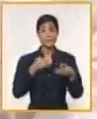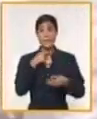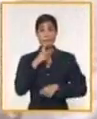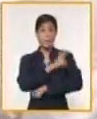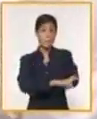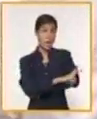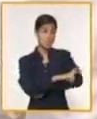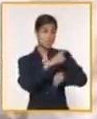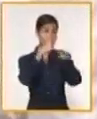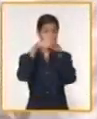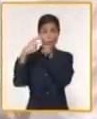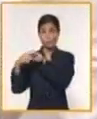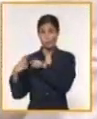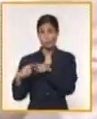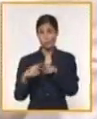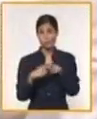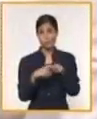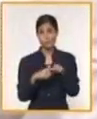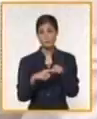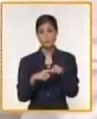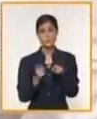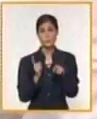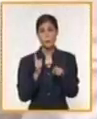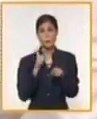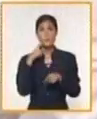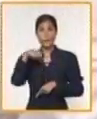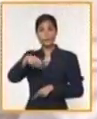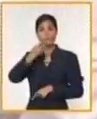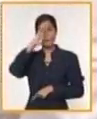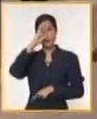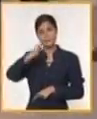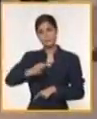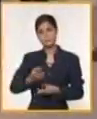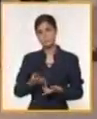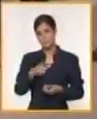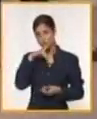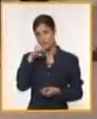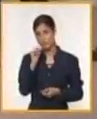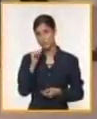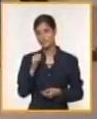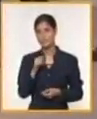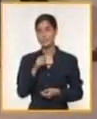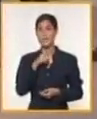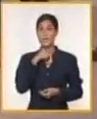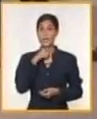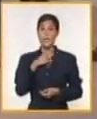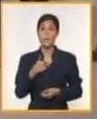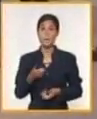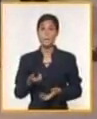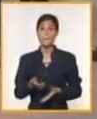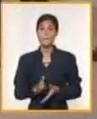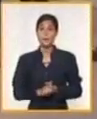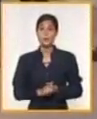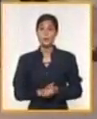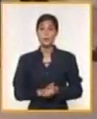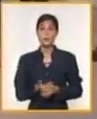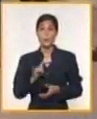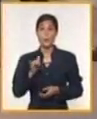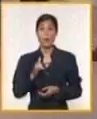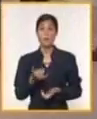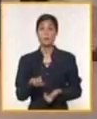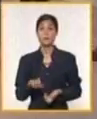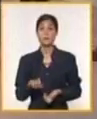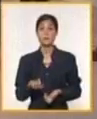debata tanto, en muchos países de política, de temas ajenos, no lejanos a nuestra realidad. No, igual sabemos de pelota y de todo. Y en